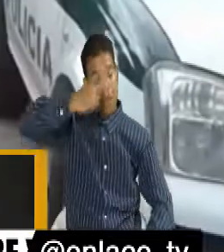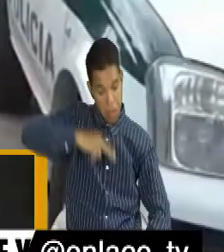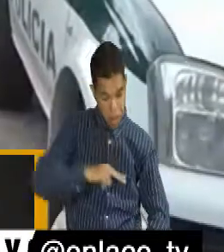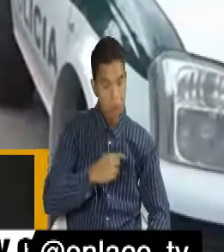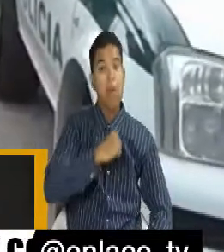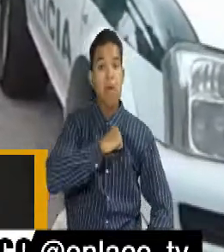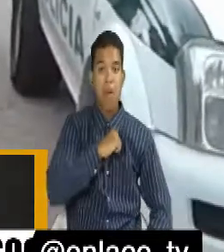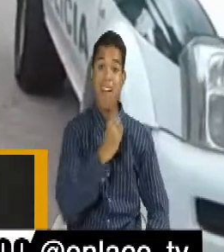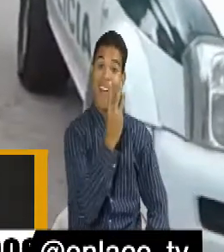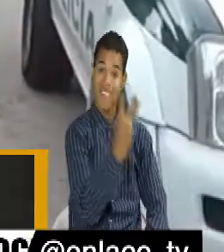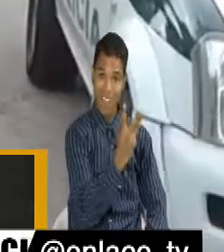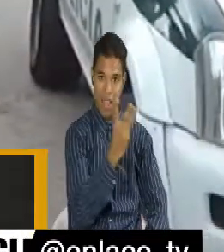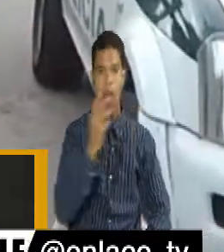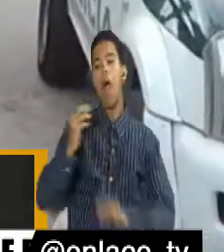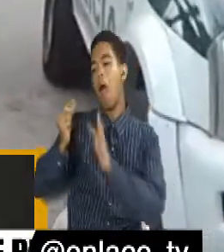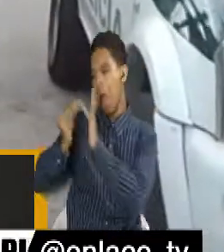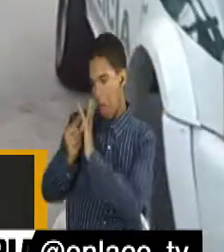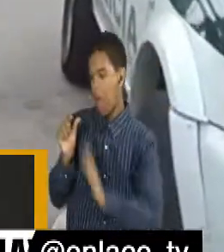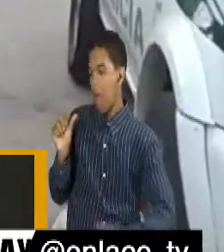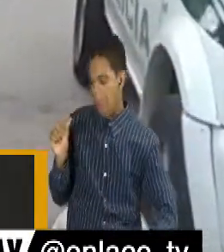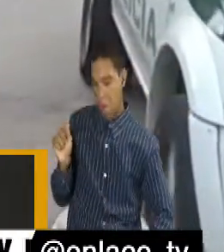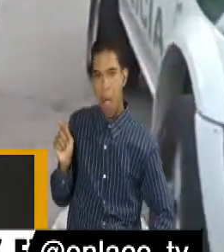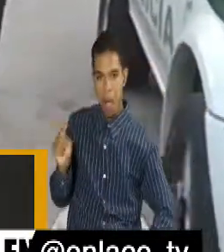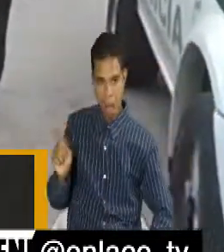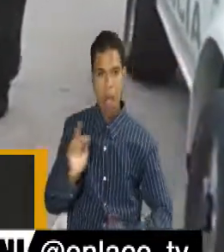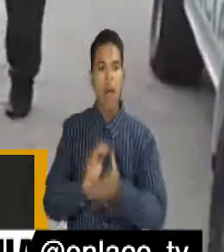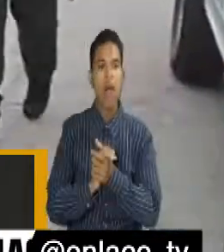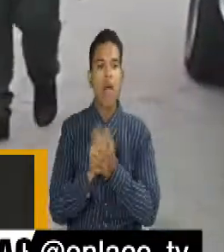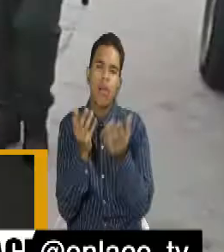hijos, pues quisimos